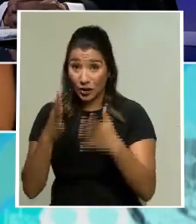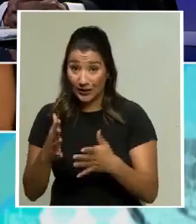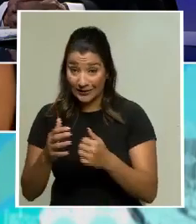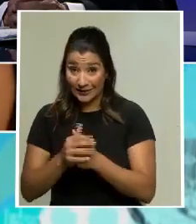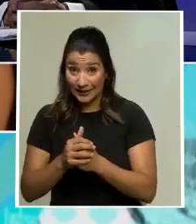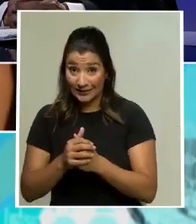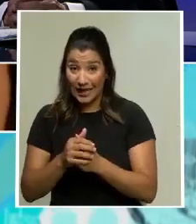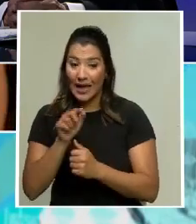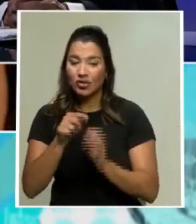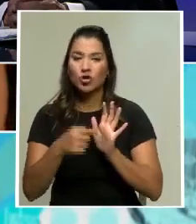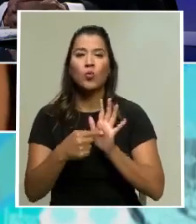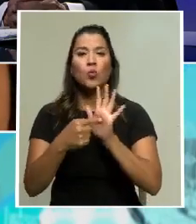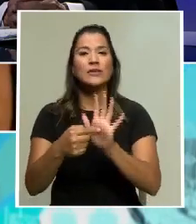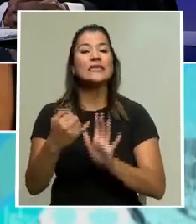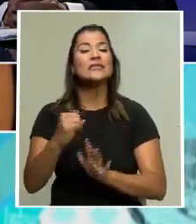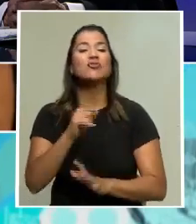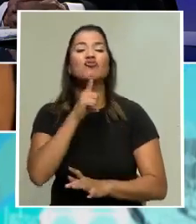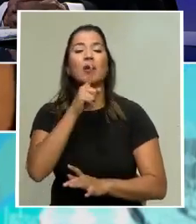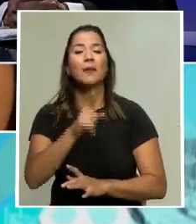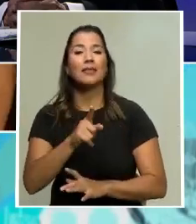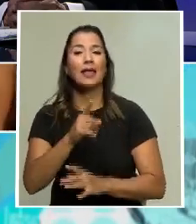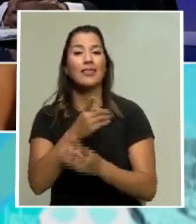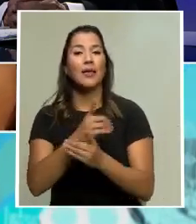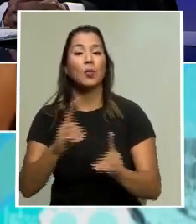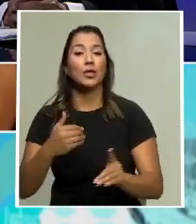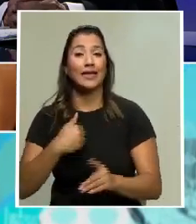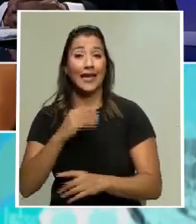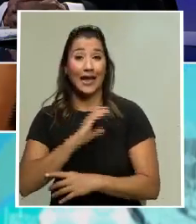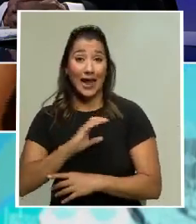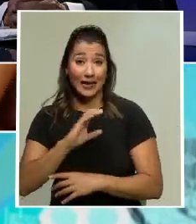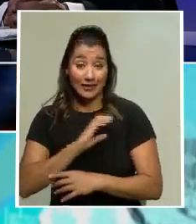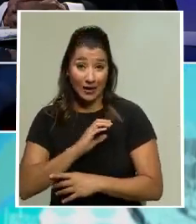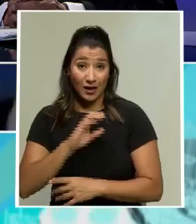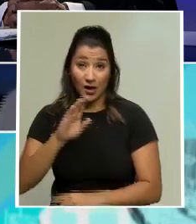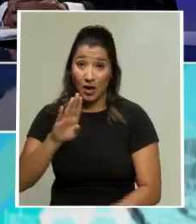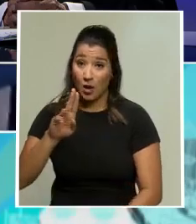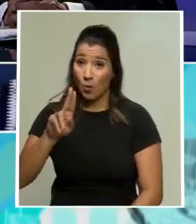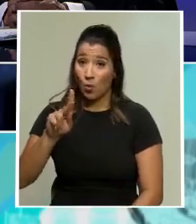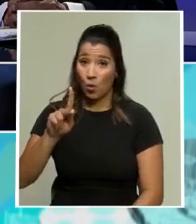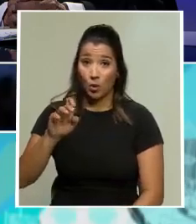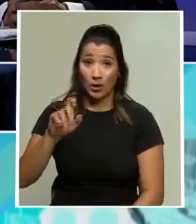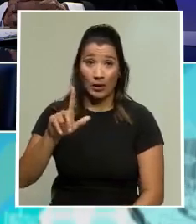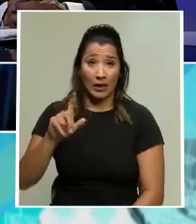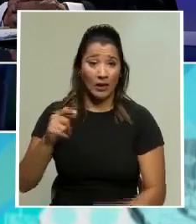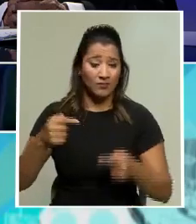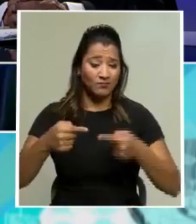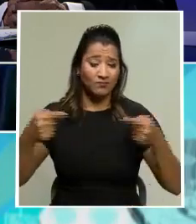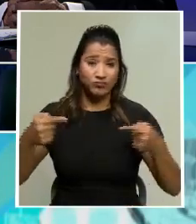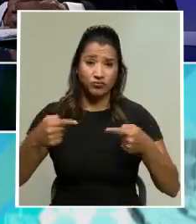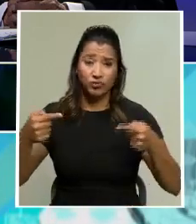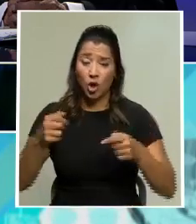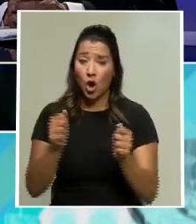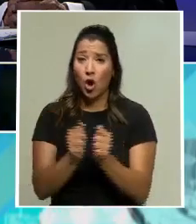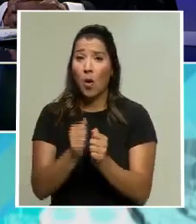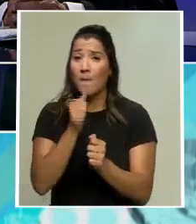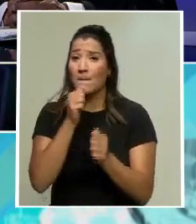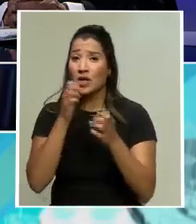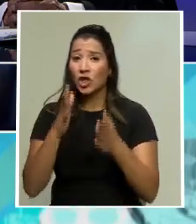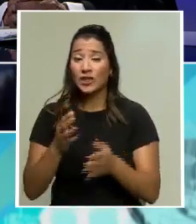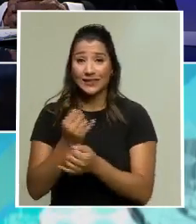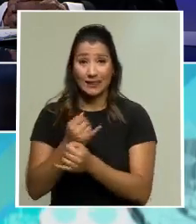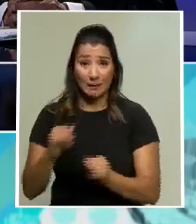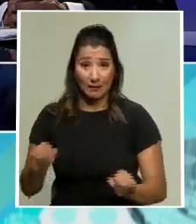la calidad de la democracia. La de Bukele es de guerra abierta con la prensa independiente.